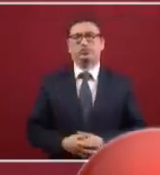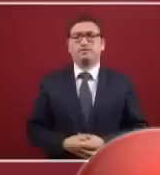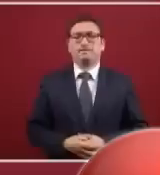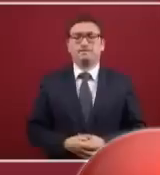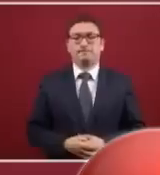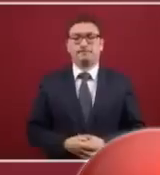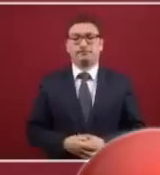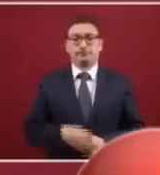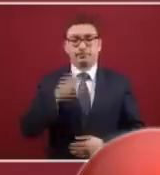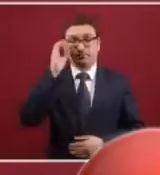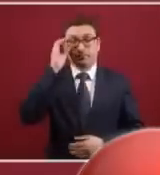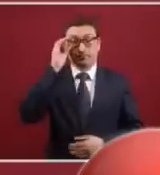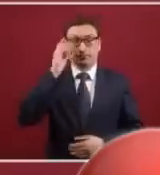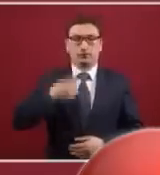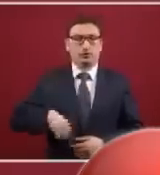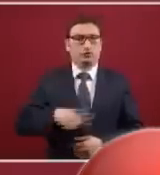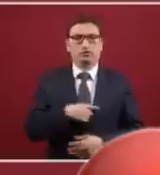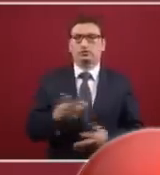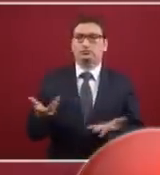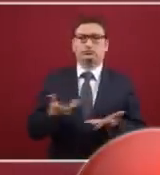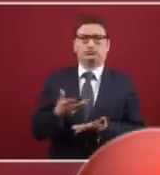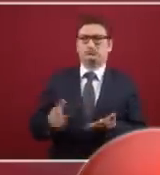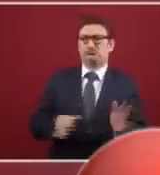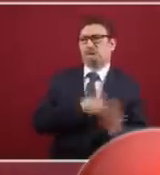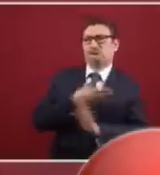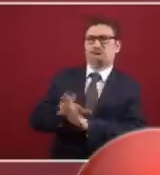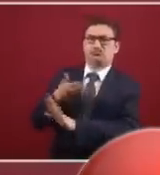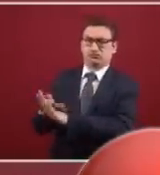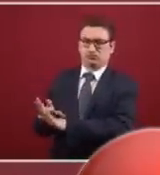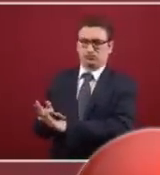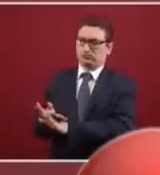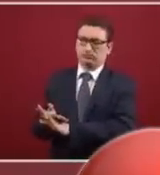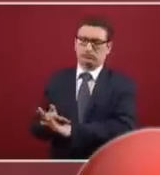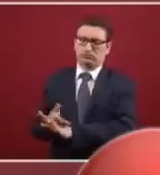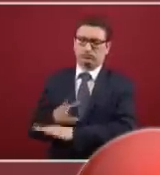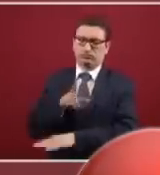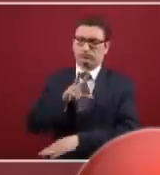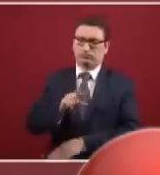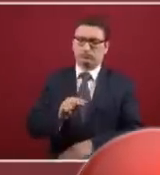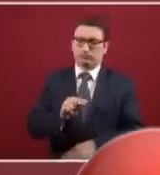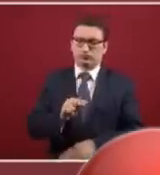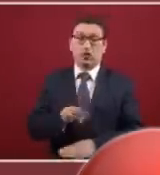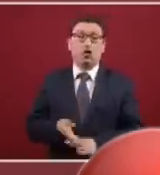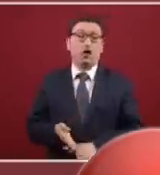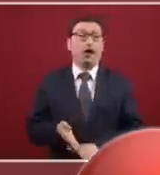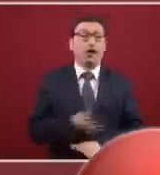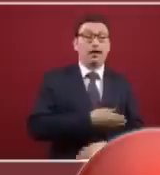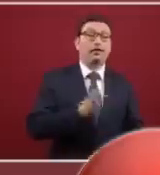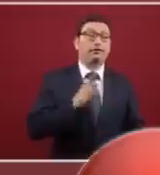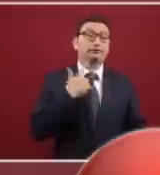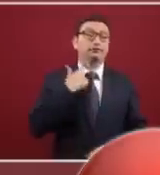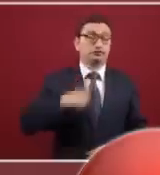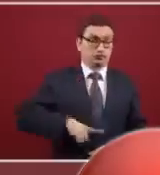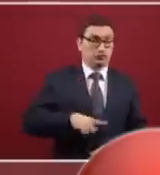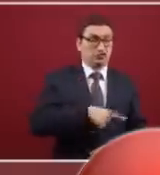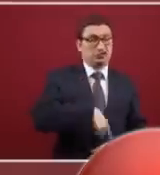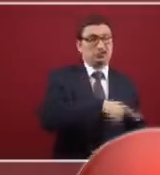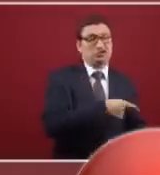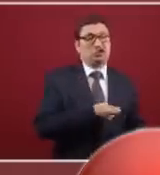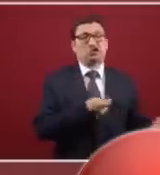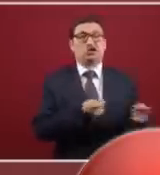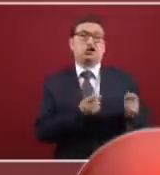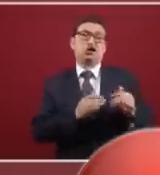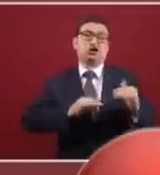No vamos nosotros a actuar de la misma forma. Se acaba el autoritarismo. Esa